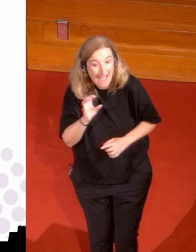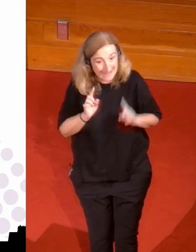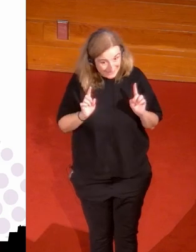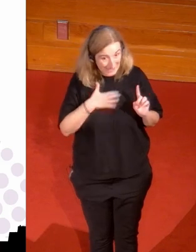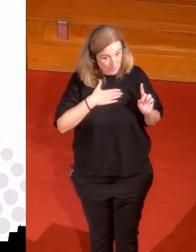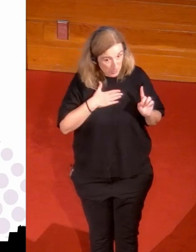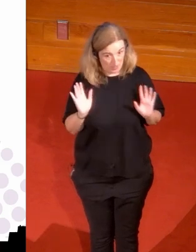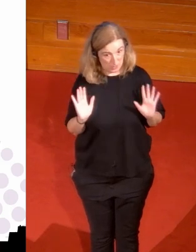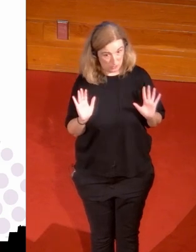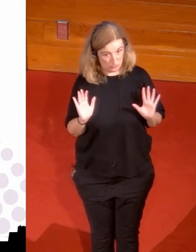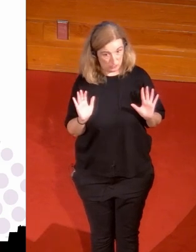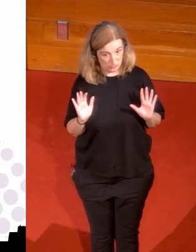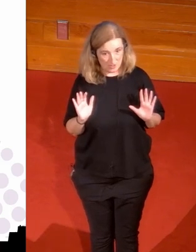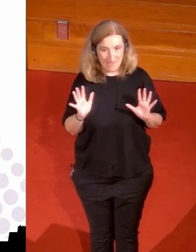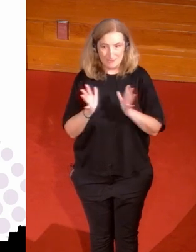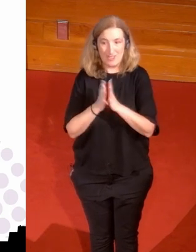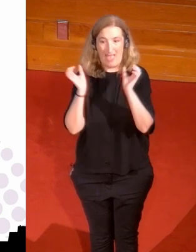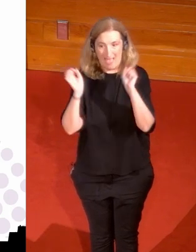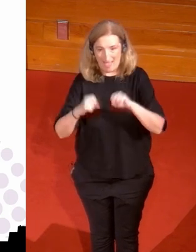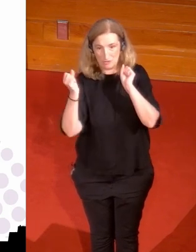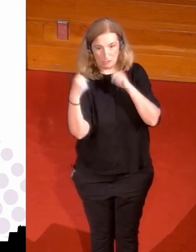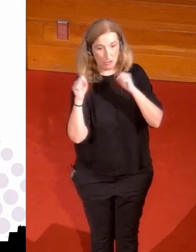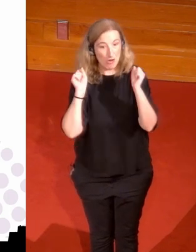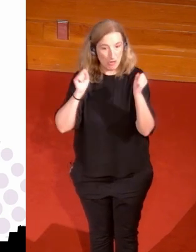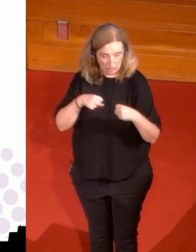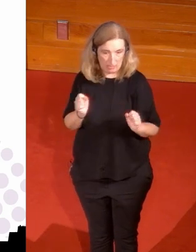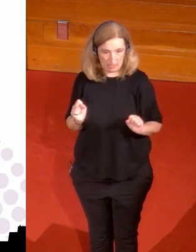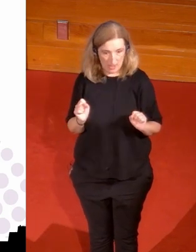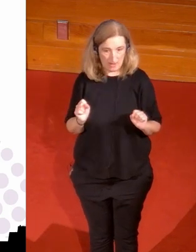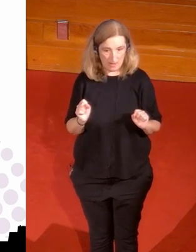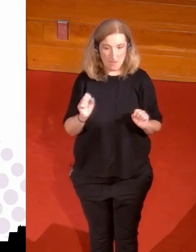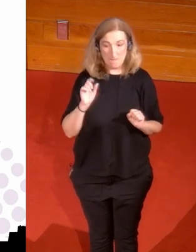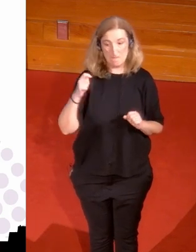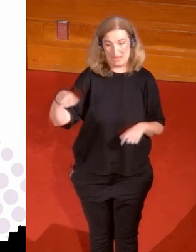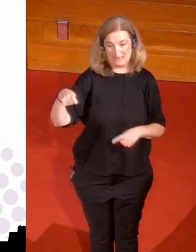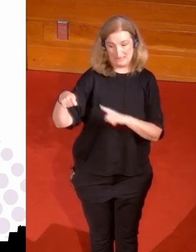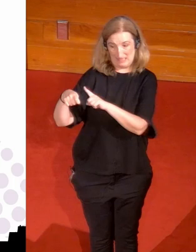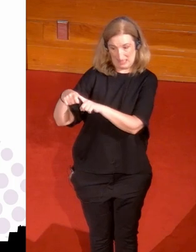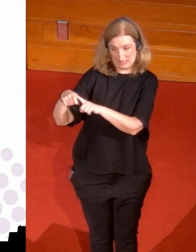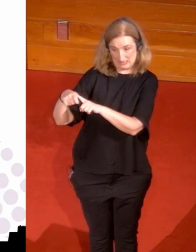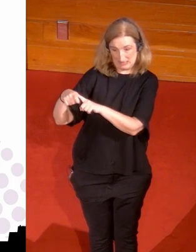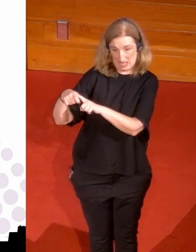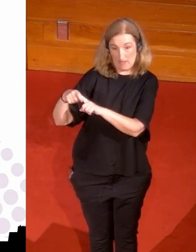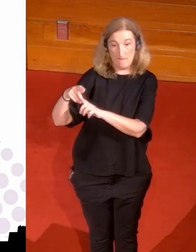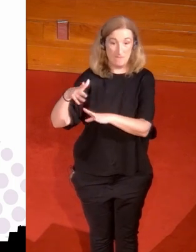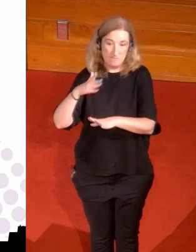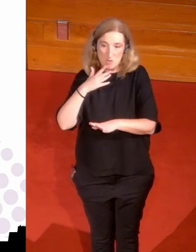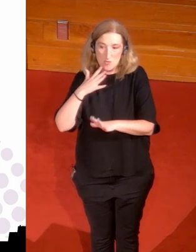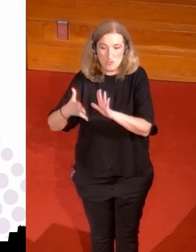países entonces claro consensuar el el presidente es un gobierno el federal es un